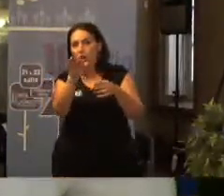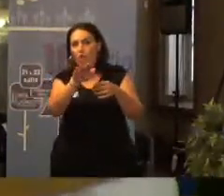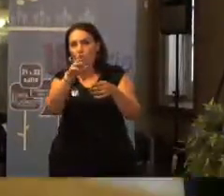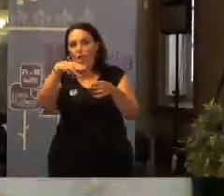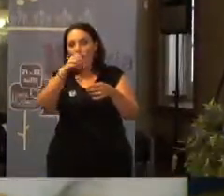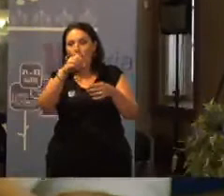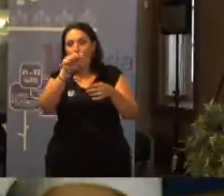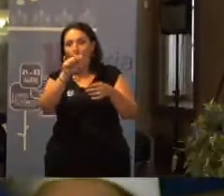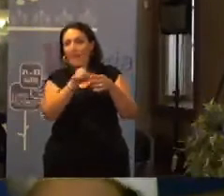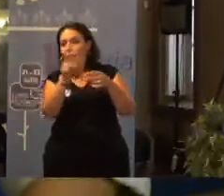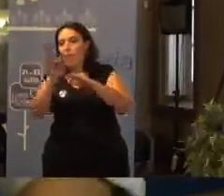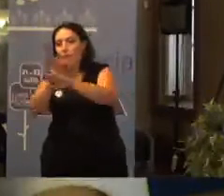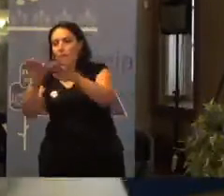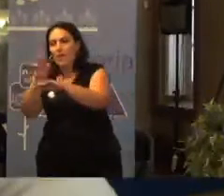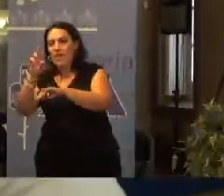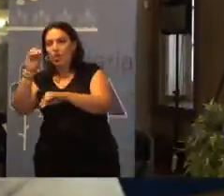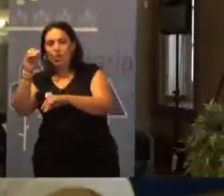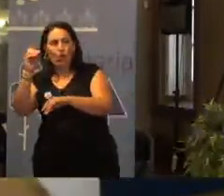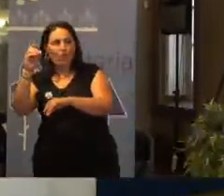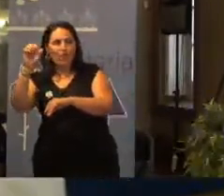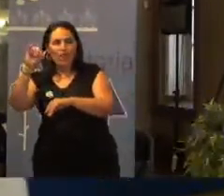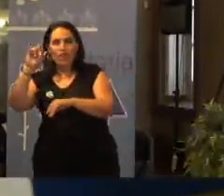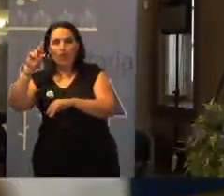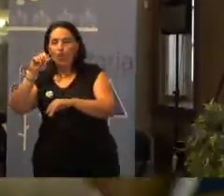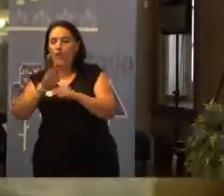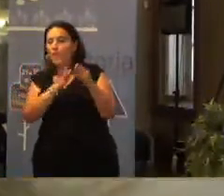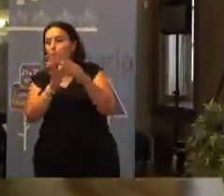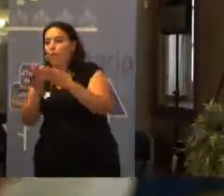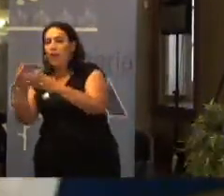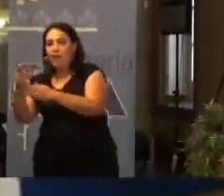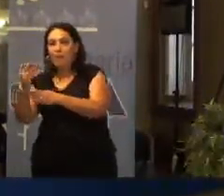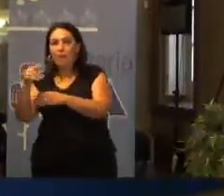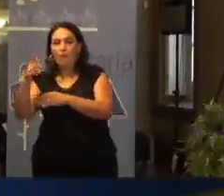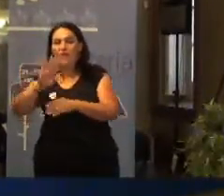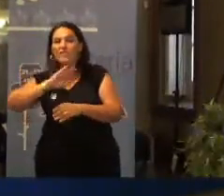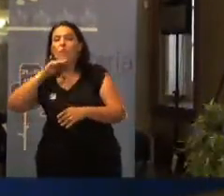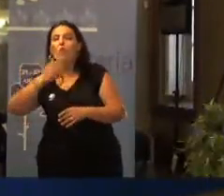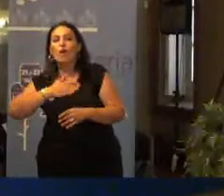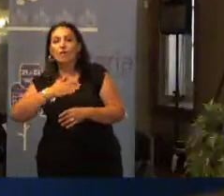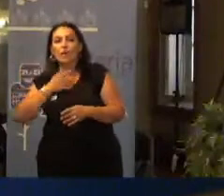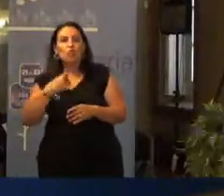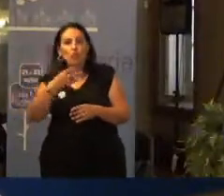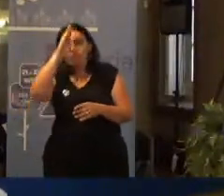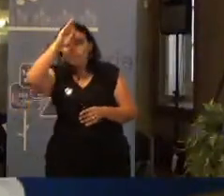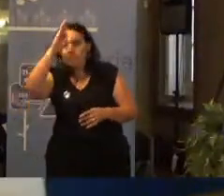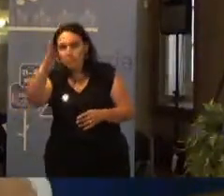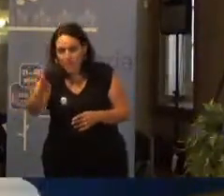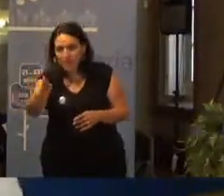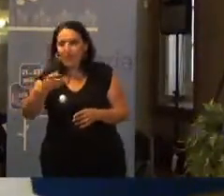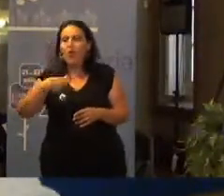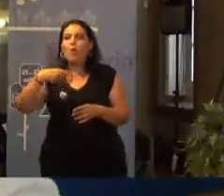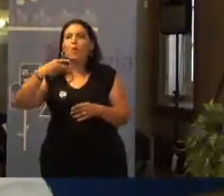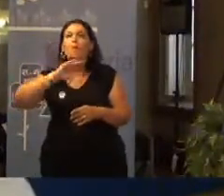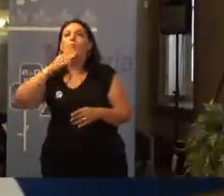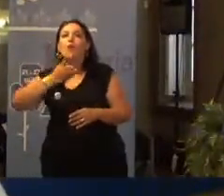a praia de Rodeiro, e acababa en Moaña. Que me vise pensaba primeiro que iba para aquí, despois que iba para Sís. Eu iba para Moaña. Pero o importante é que eu sabía que iba para